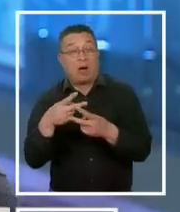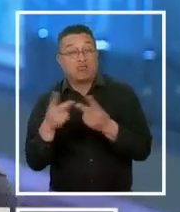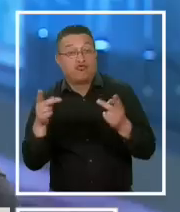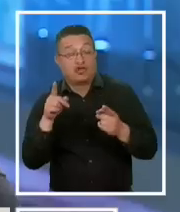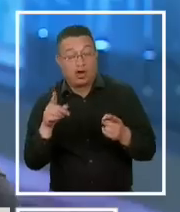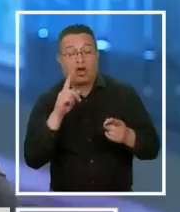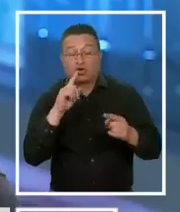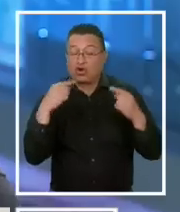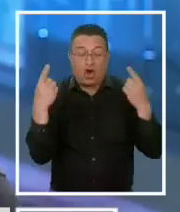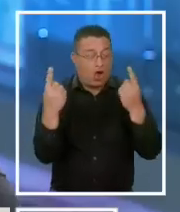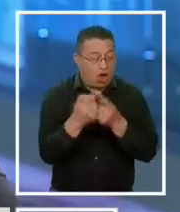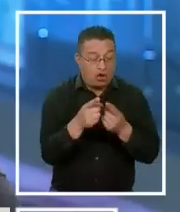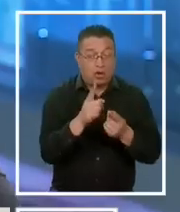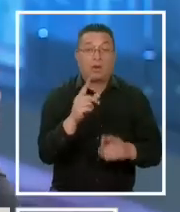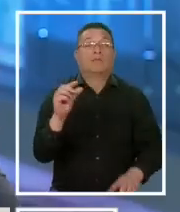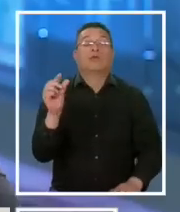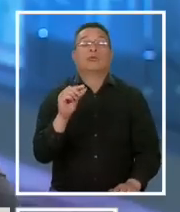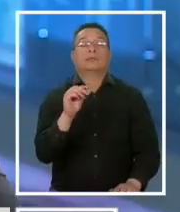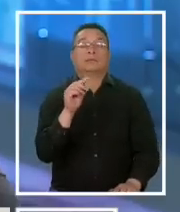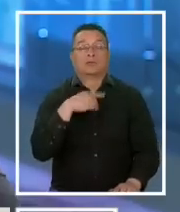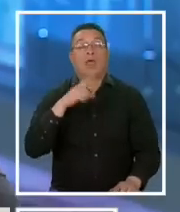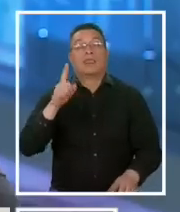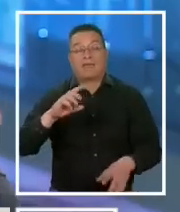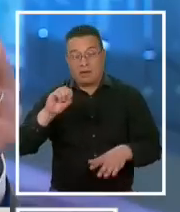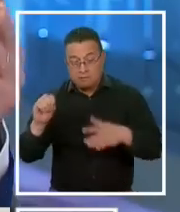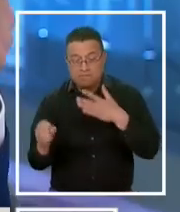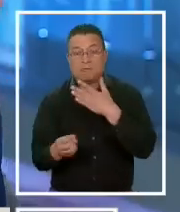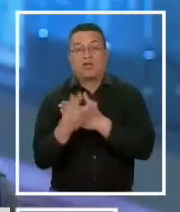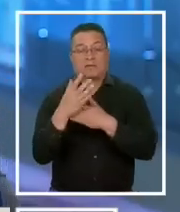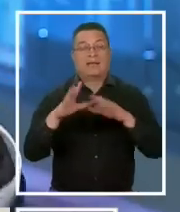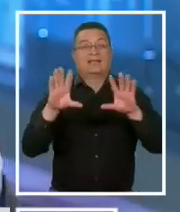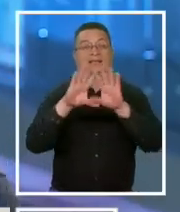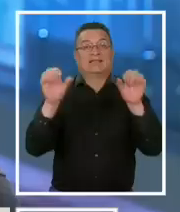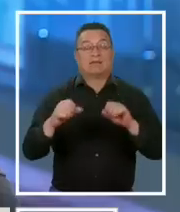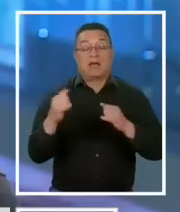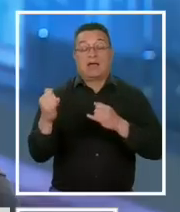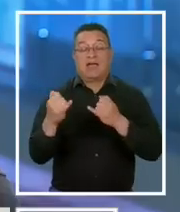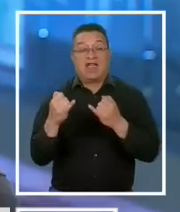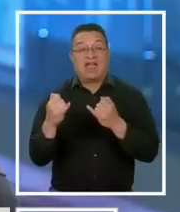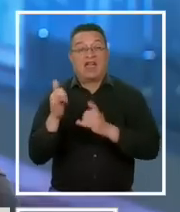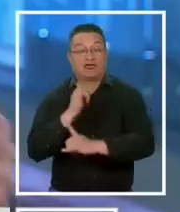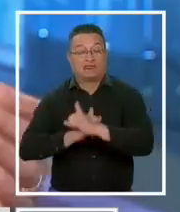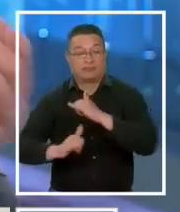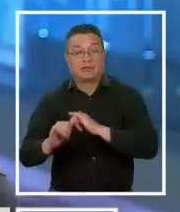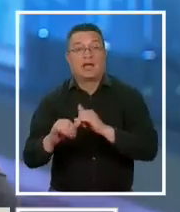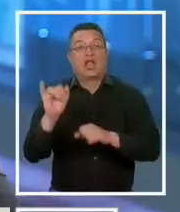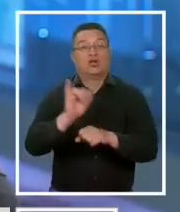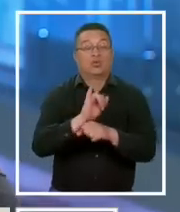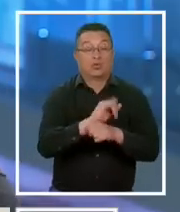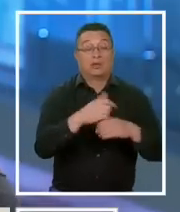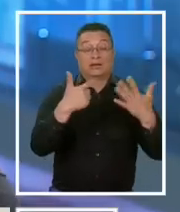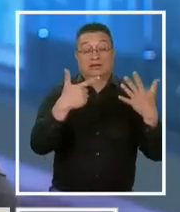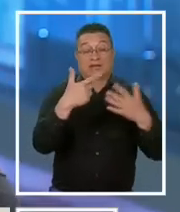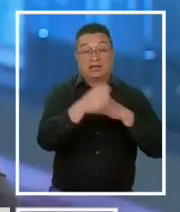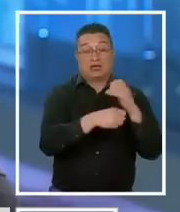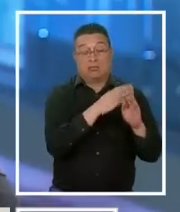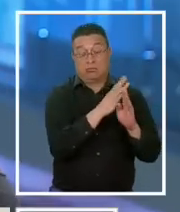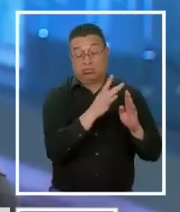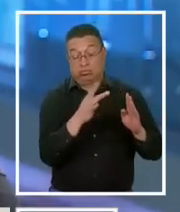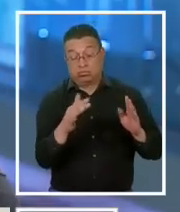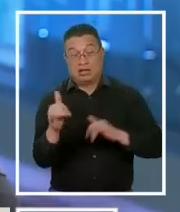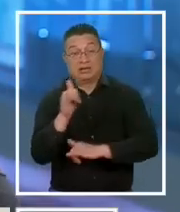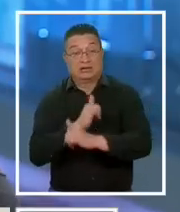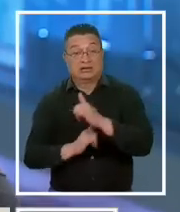fiscalía no era nada si no éramos capaces de modernizar el sistema informático institucional han pasado siete años y ese sistema